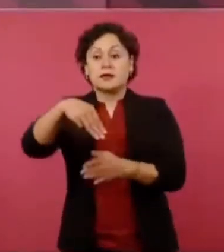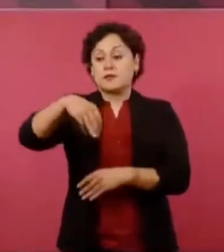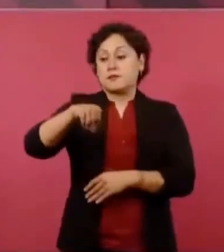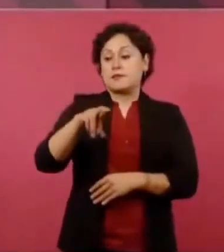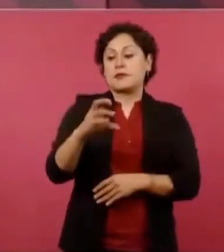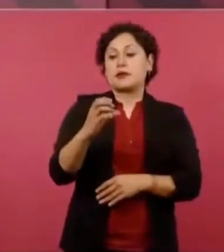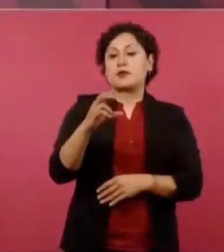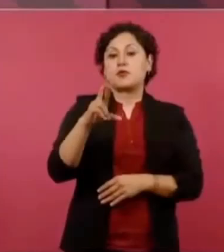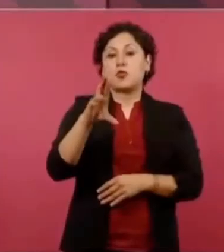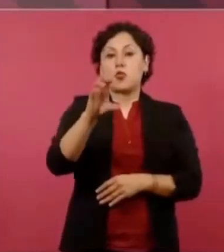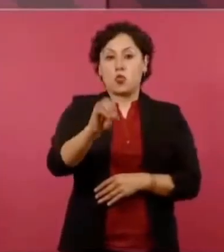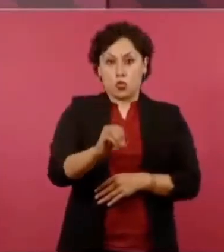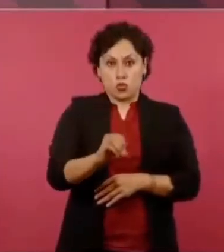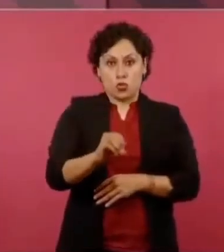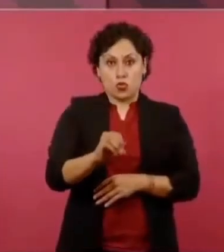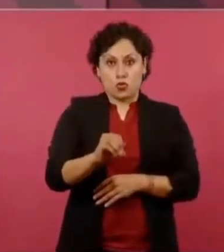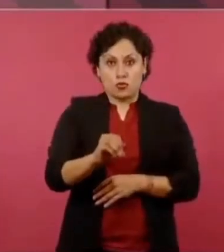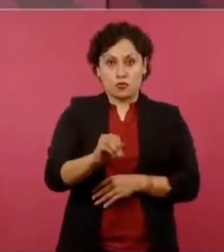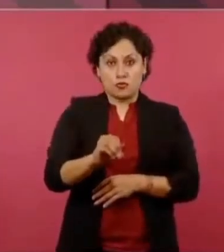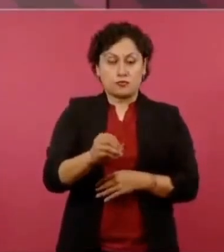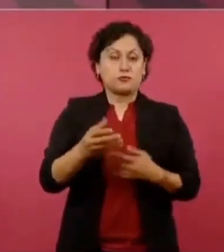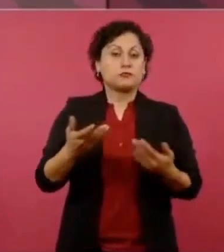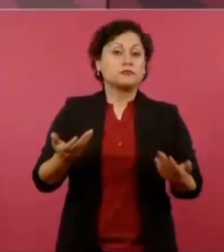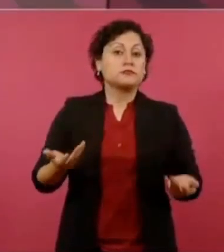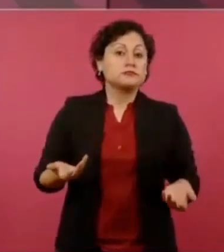apoyador del golpe militar